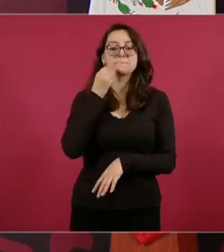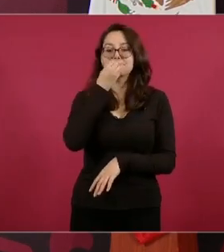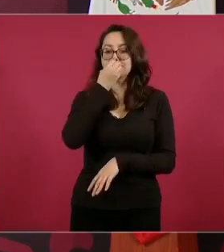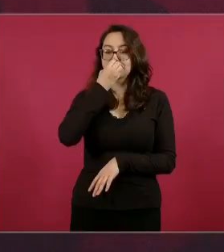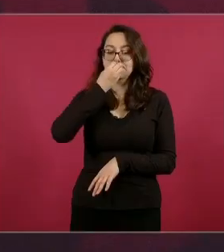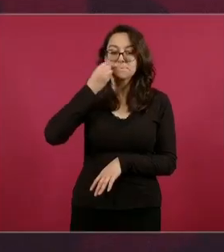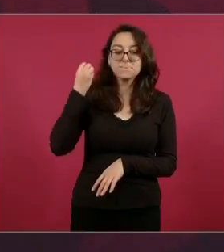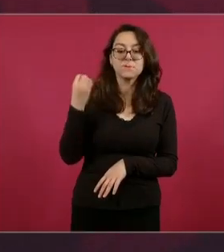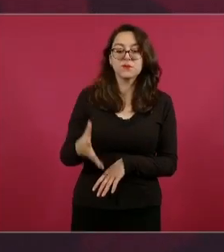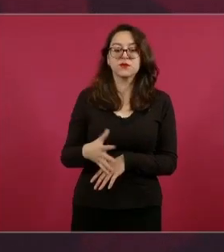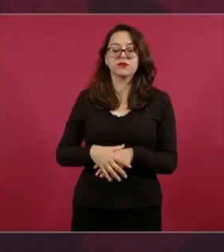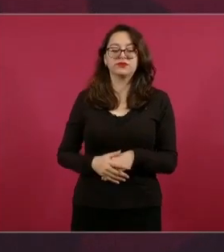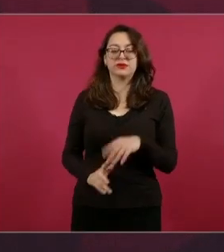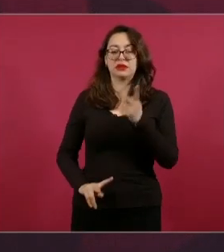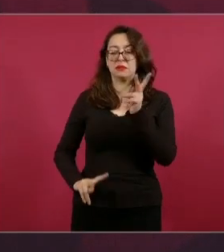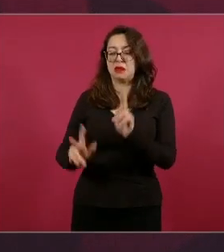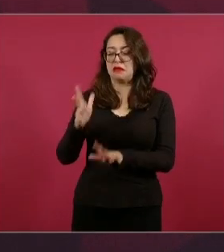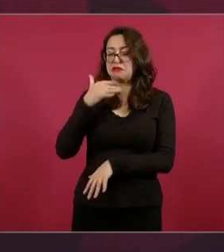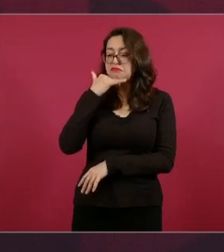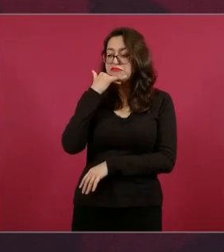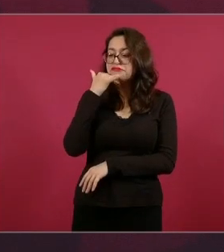y no tienen sargazo.